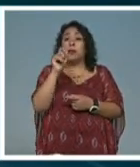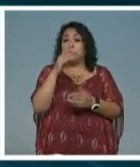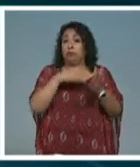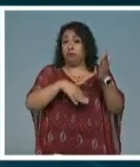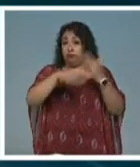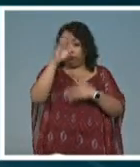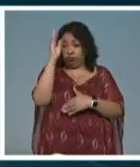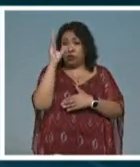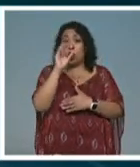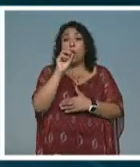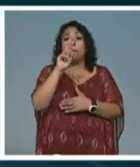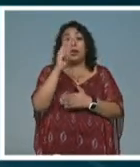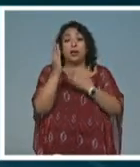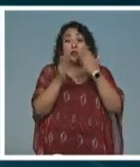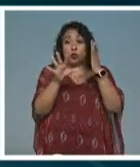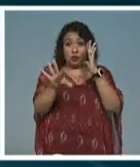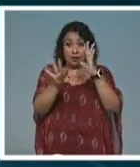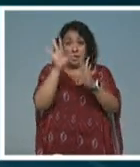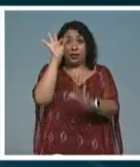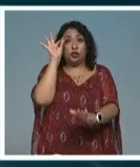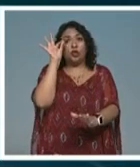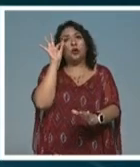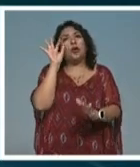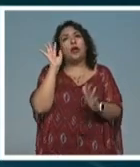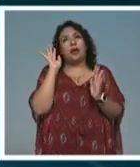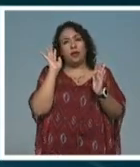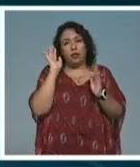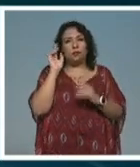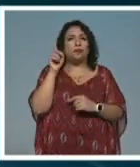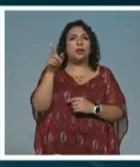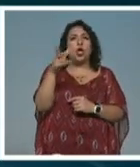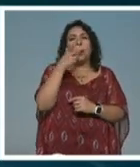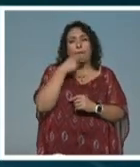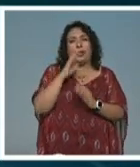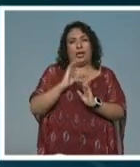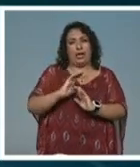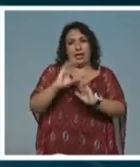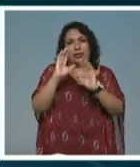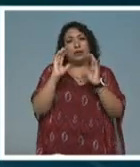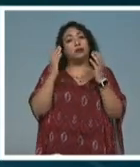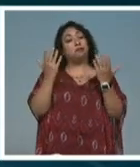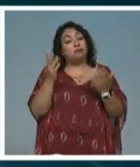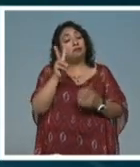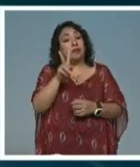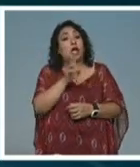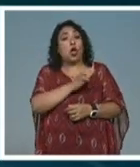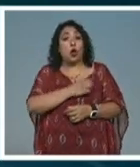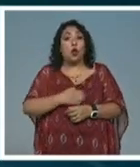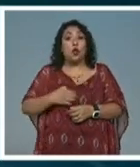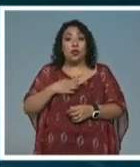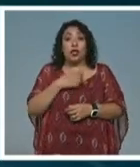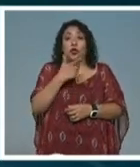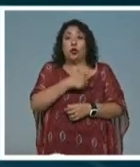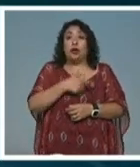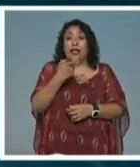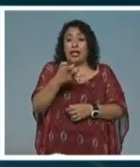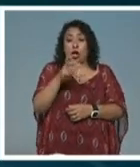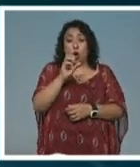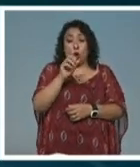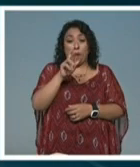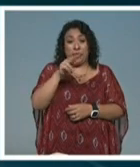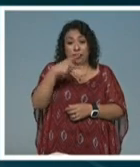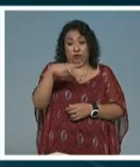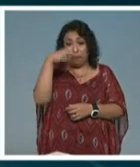de Zúrich. Fue seleccionado en otro ámbito él como cantante. Así que, bueno, da mucho gusto que la ópera